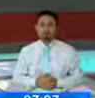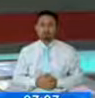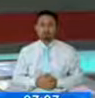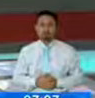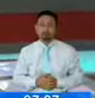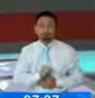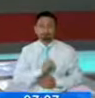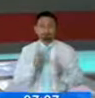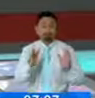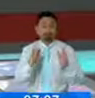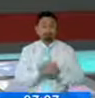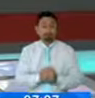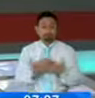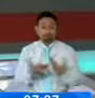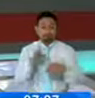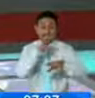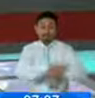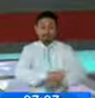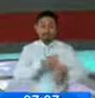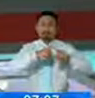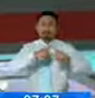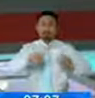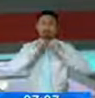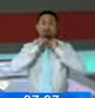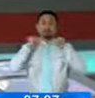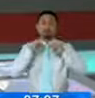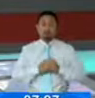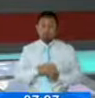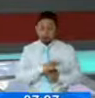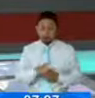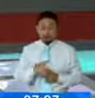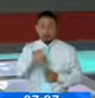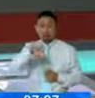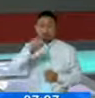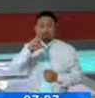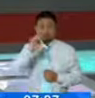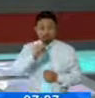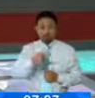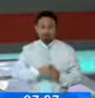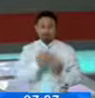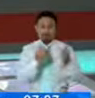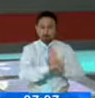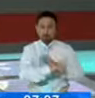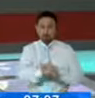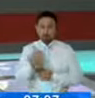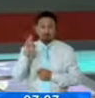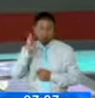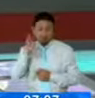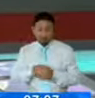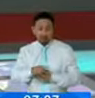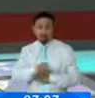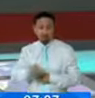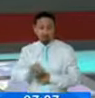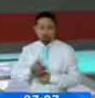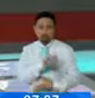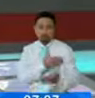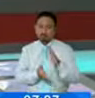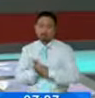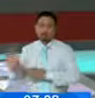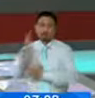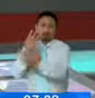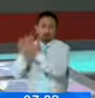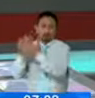Muchísima atención, y tras su captura en Quito, el ex sacerdote Pedro G., acusado de abusar sexualmente a una menor de edad, fue trasladado a la penitenciaría del Litoral en